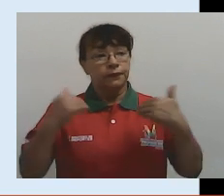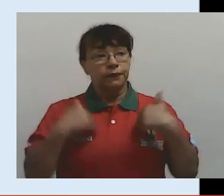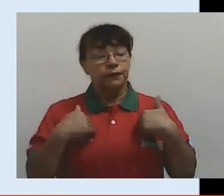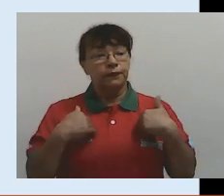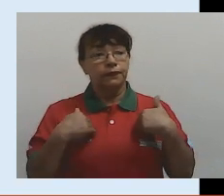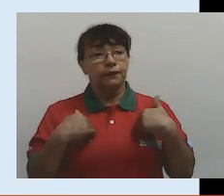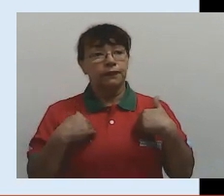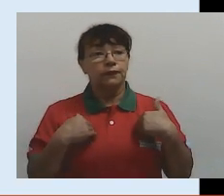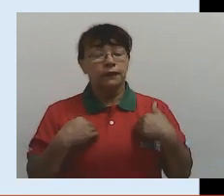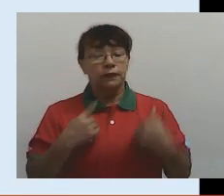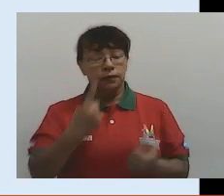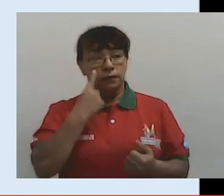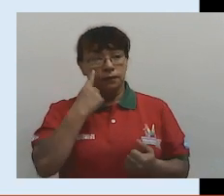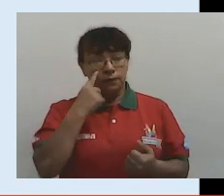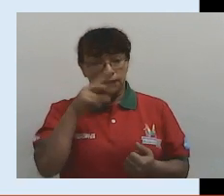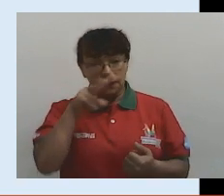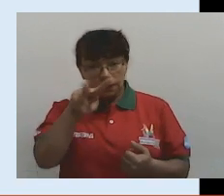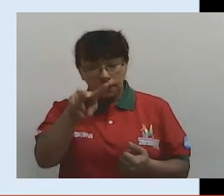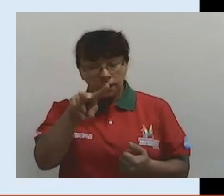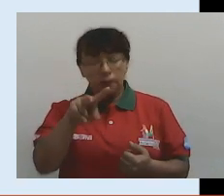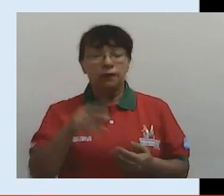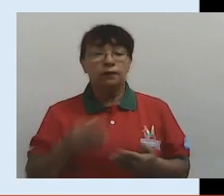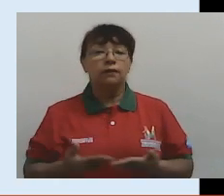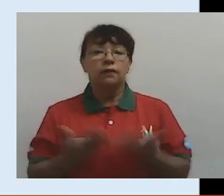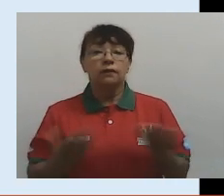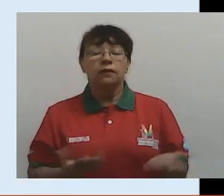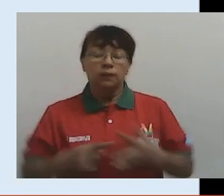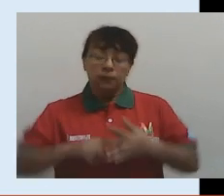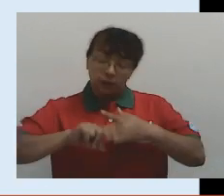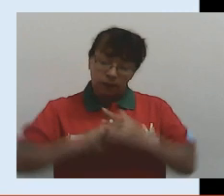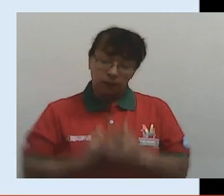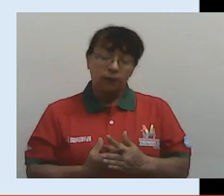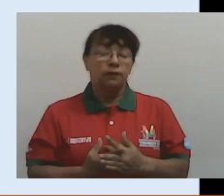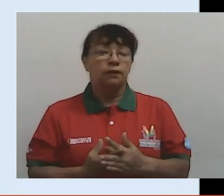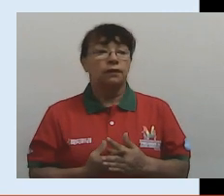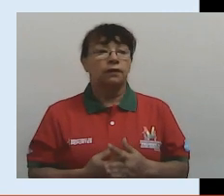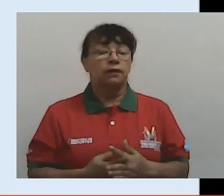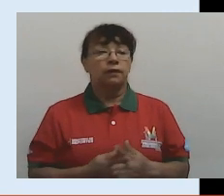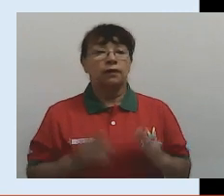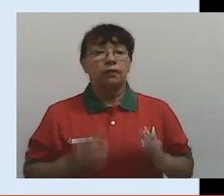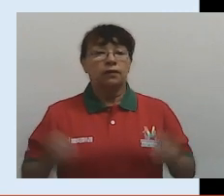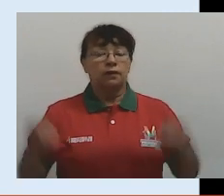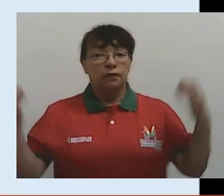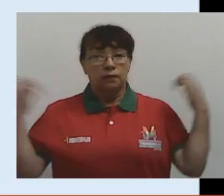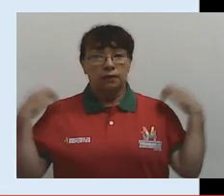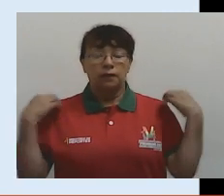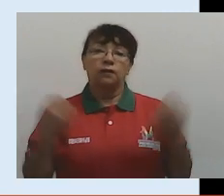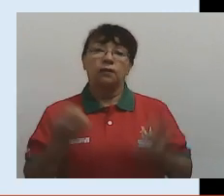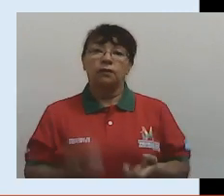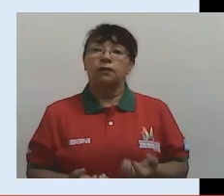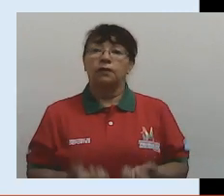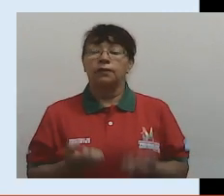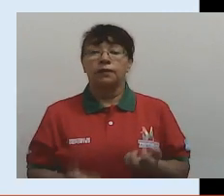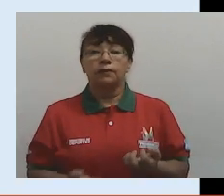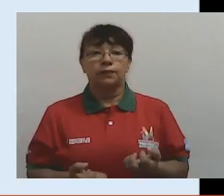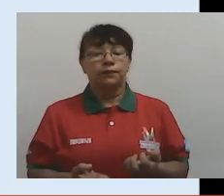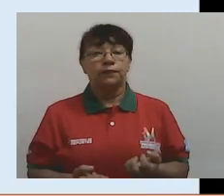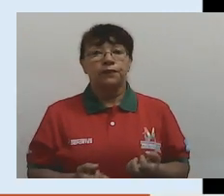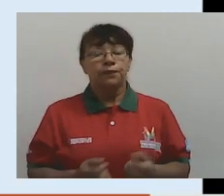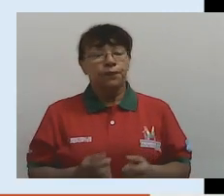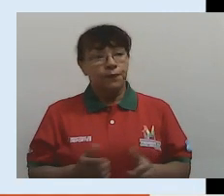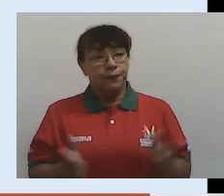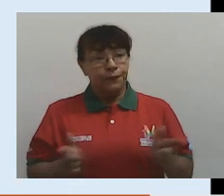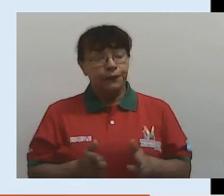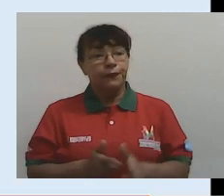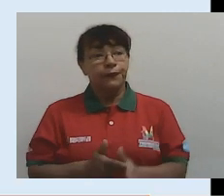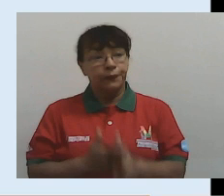tener control de dónde voy a realizar cada uno de los ejercicios o las pruebas. En el mini atletismo,